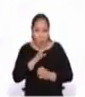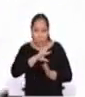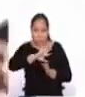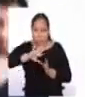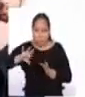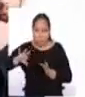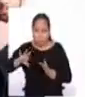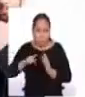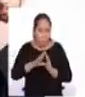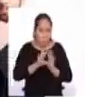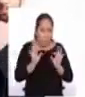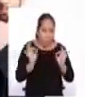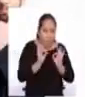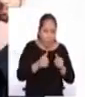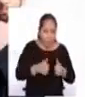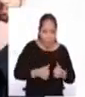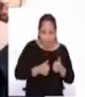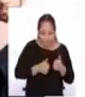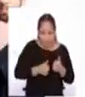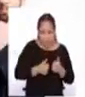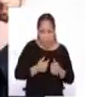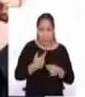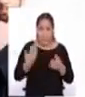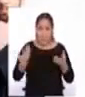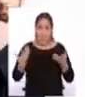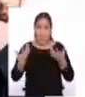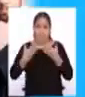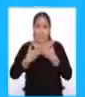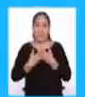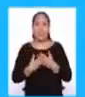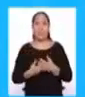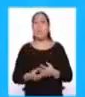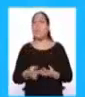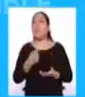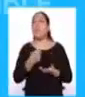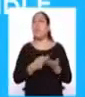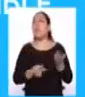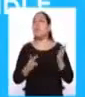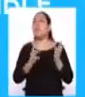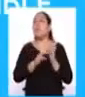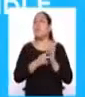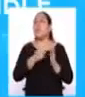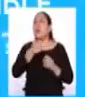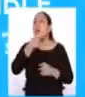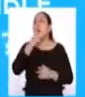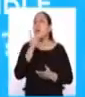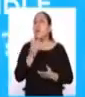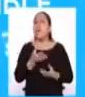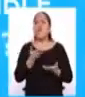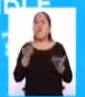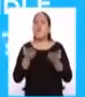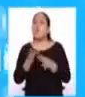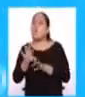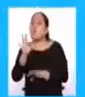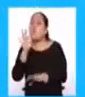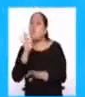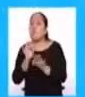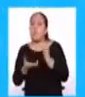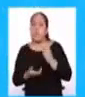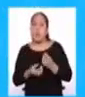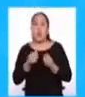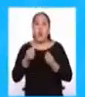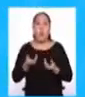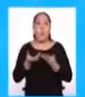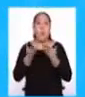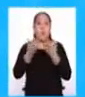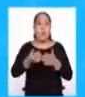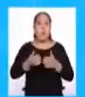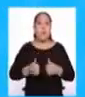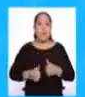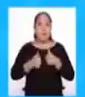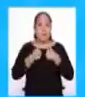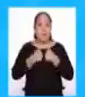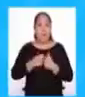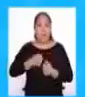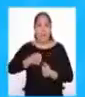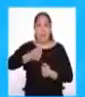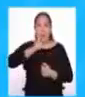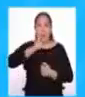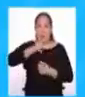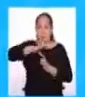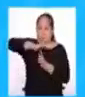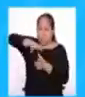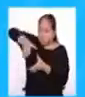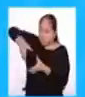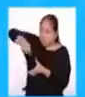¿qué es exactamente el agua? ¿En qué forma se encuentra? ¿Cómo hace posible la vida? El agua es la sustancia más abundante